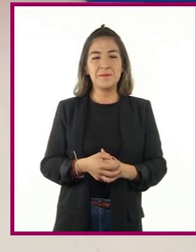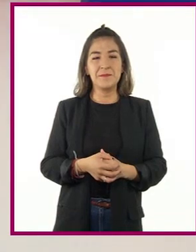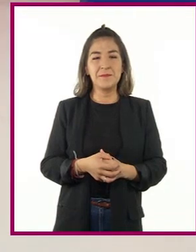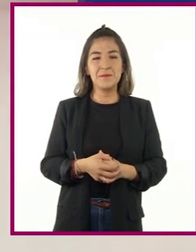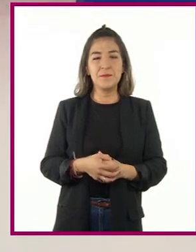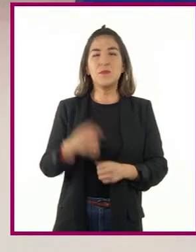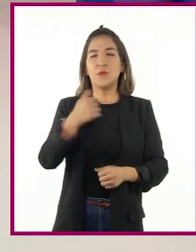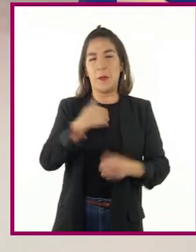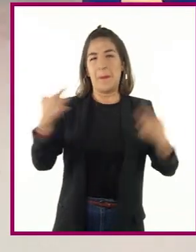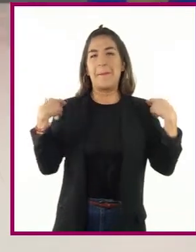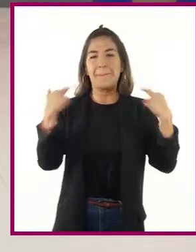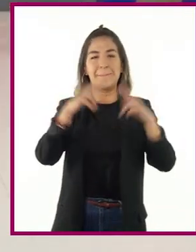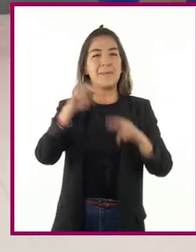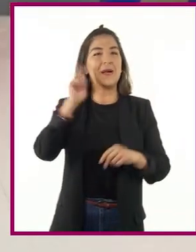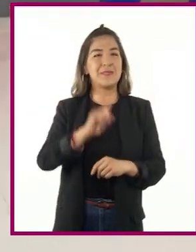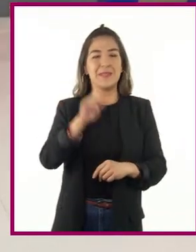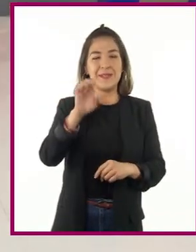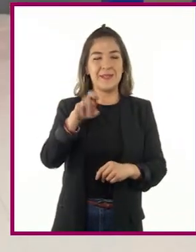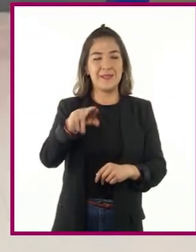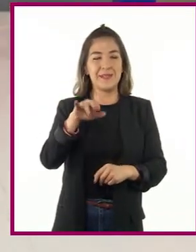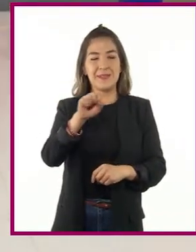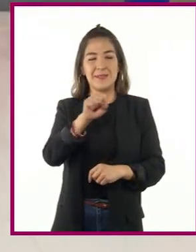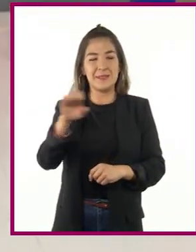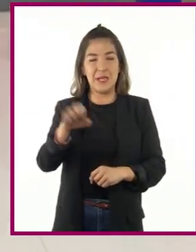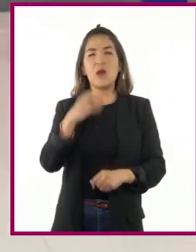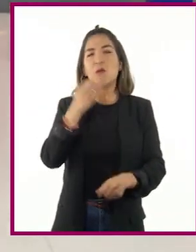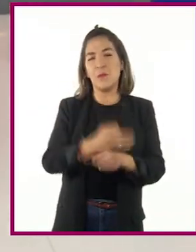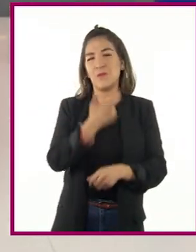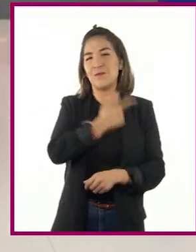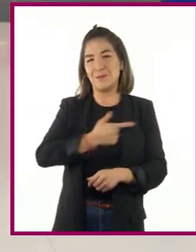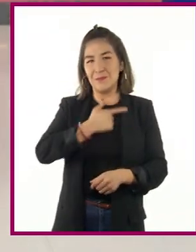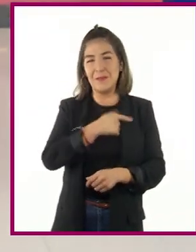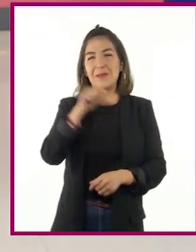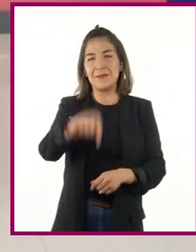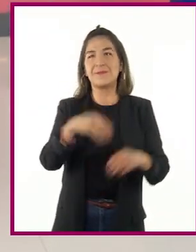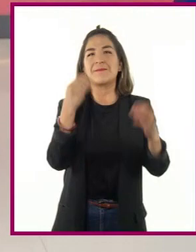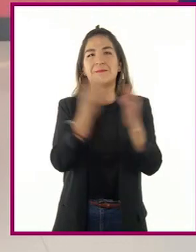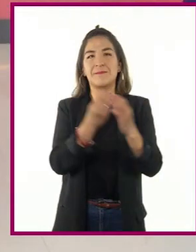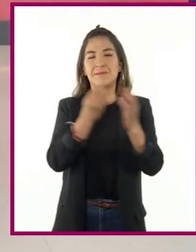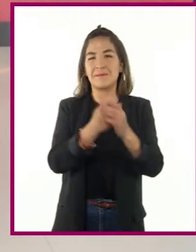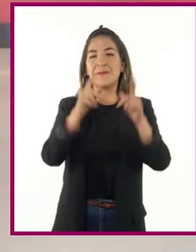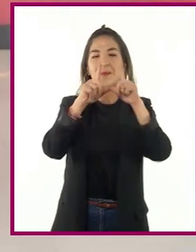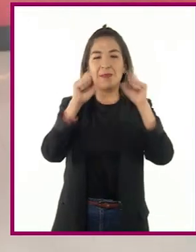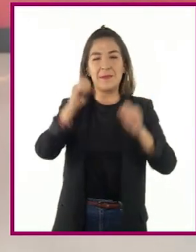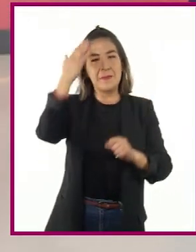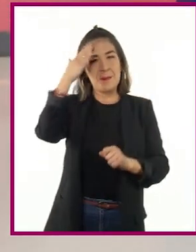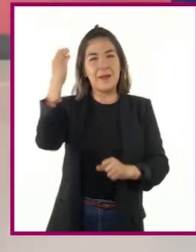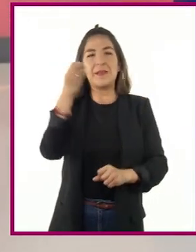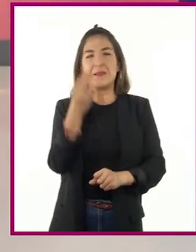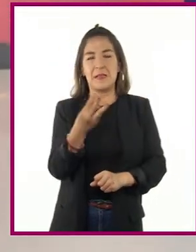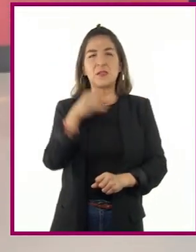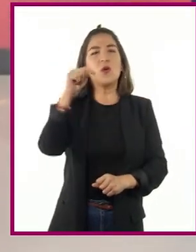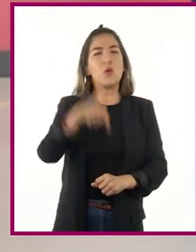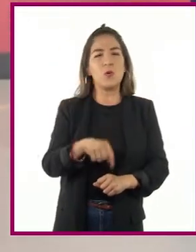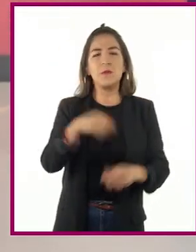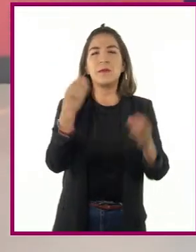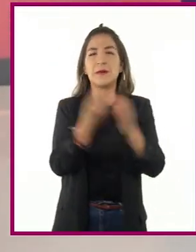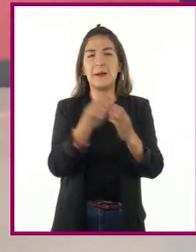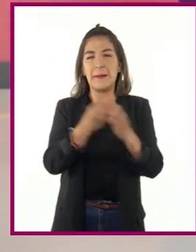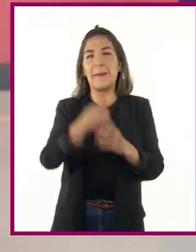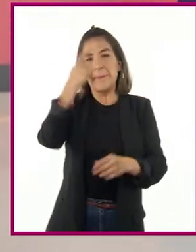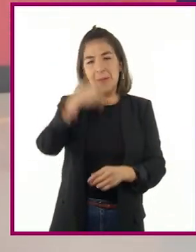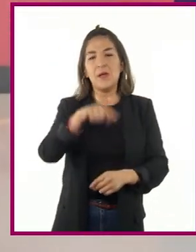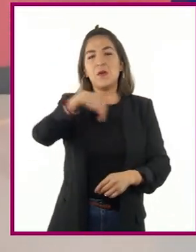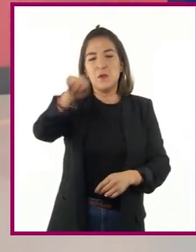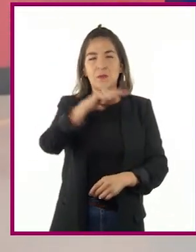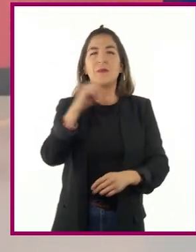Soy la profesora Denise Hernández y es un gusto encontrarnos por aquí en una sesión más de Lengua Materna 3. En esta sesión los invitamos a que